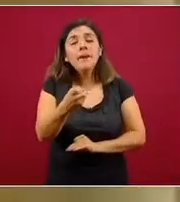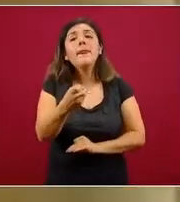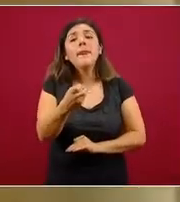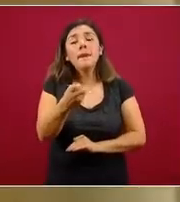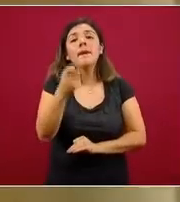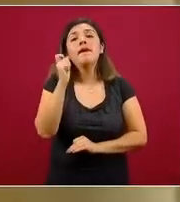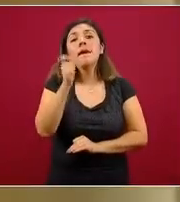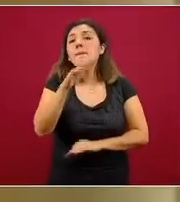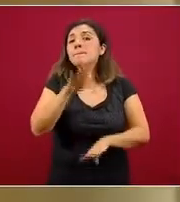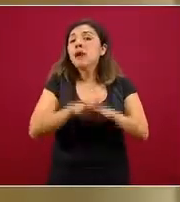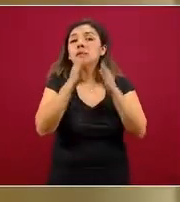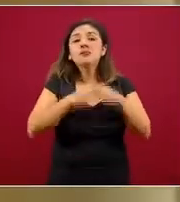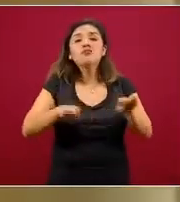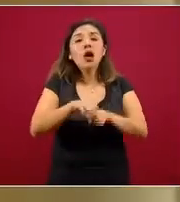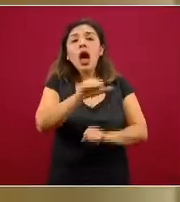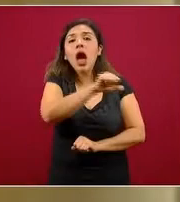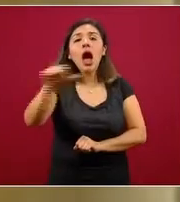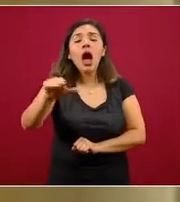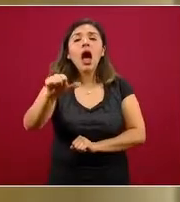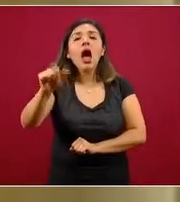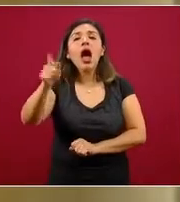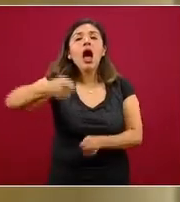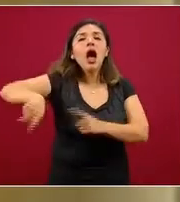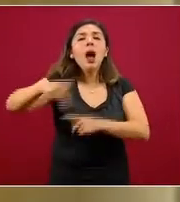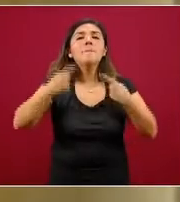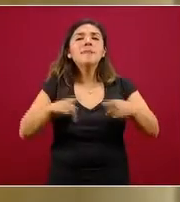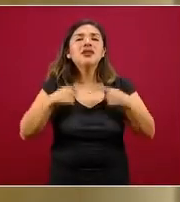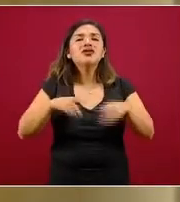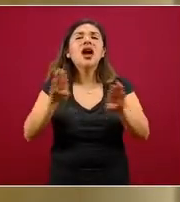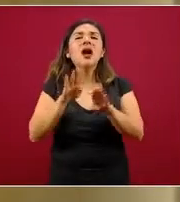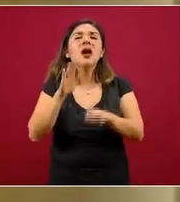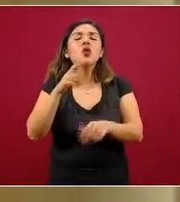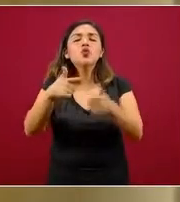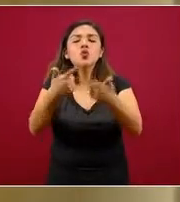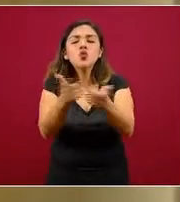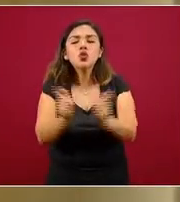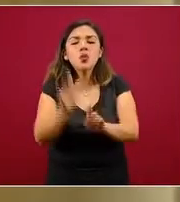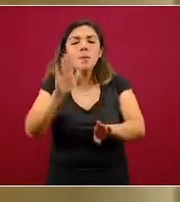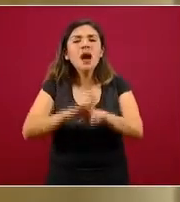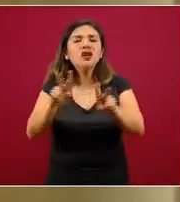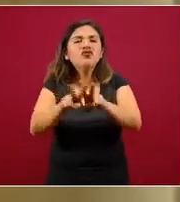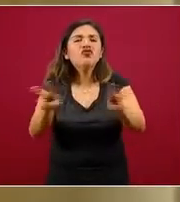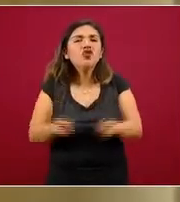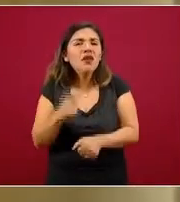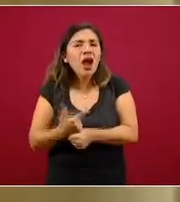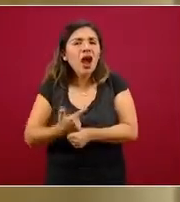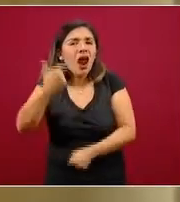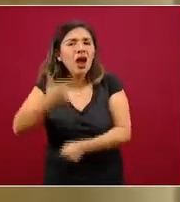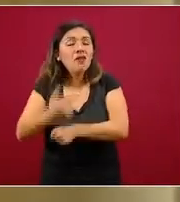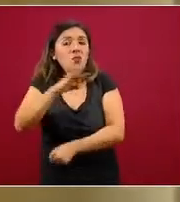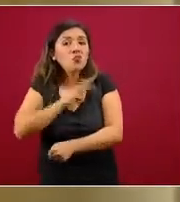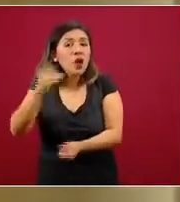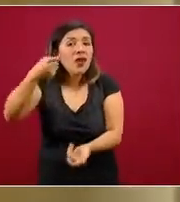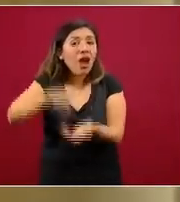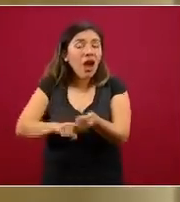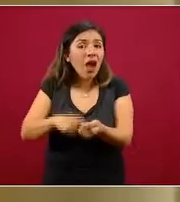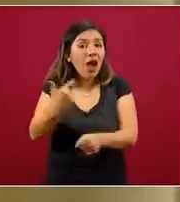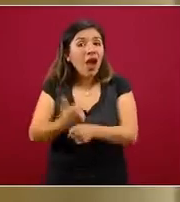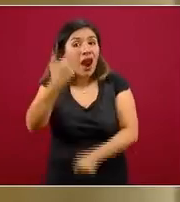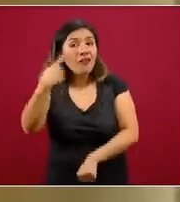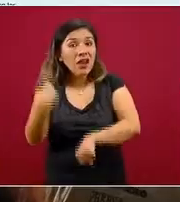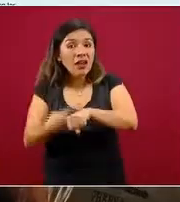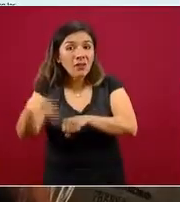en sí, sobre todo las poblaciones que pertenecen, lo decíamos, a grupos de riesgo o que tienen factores de